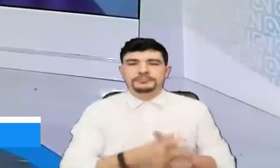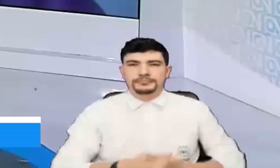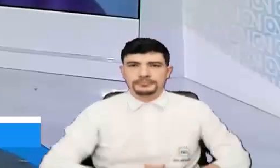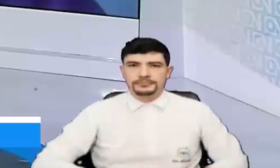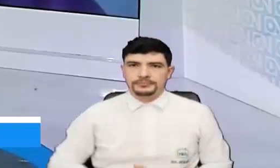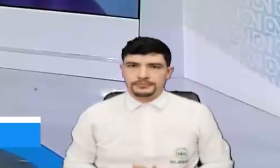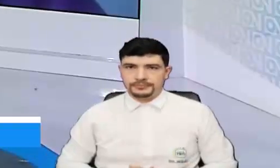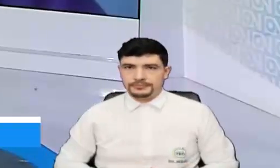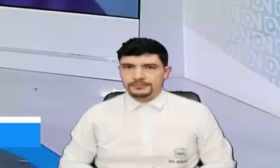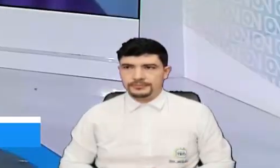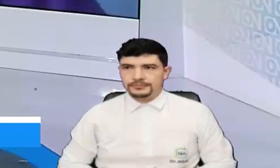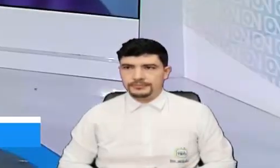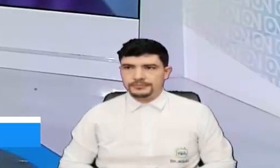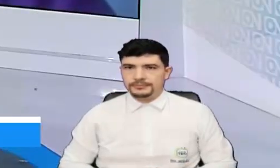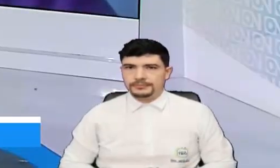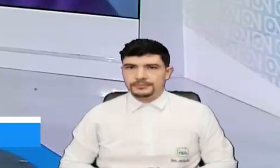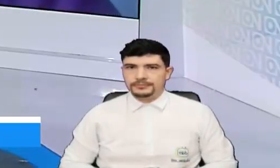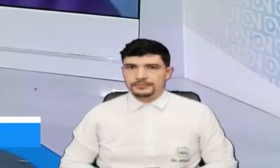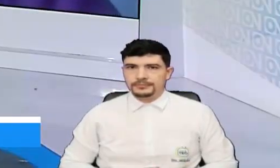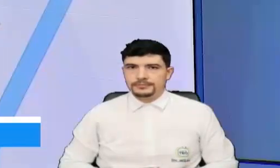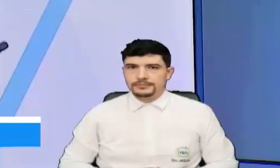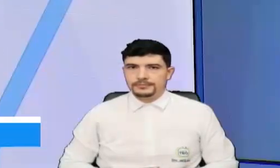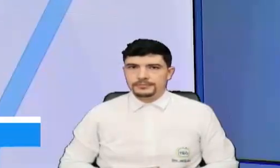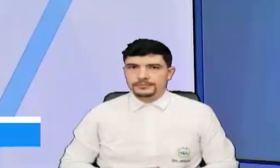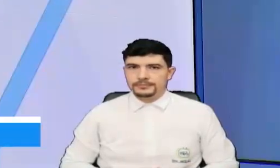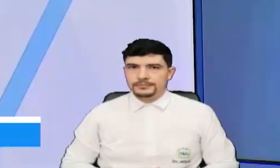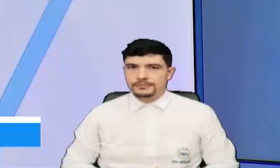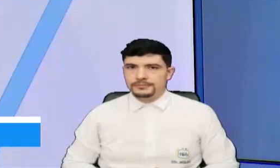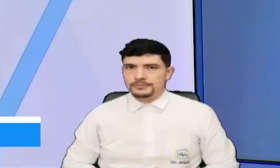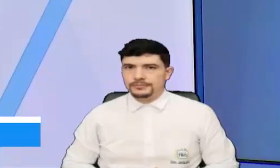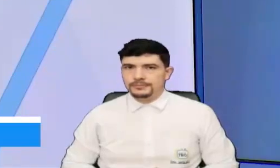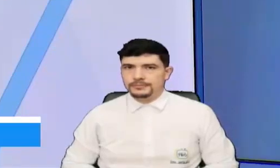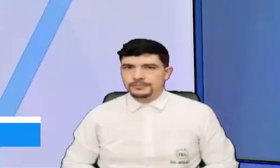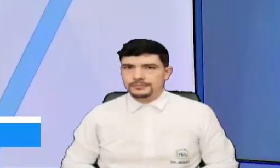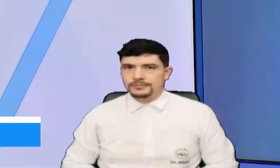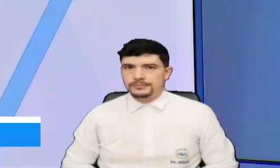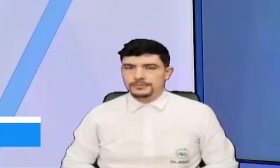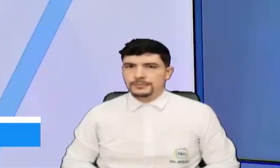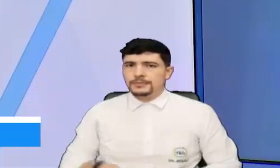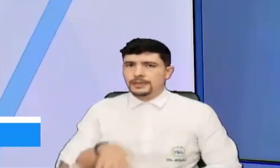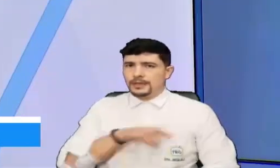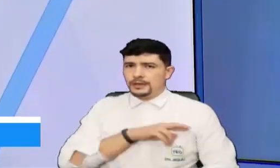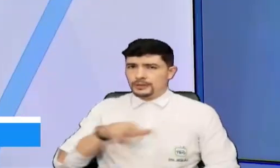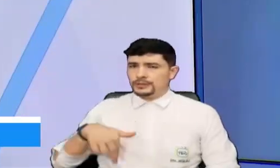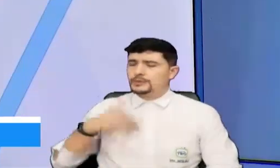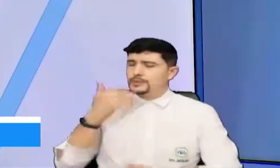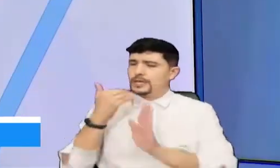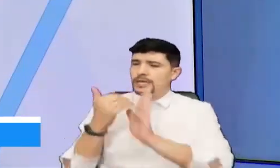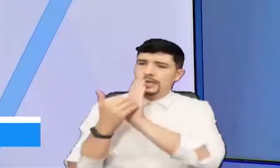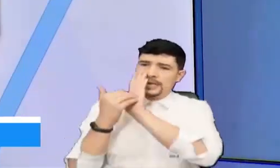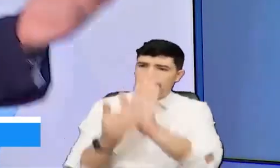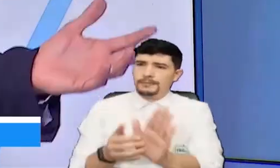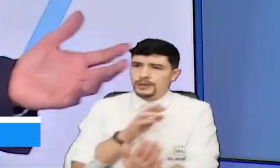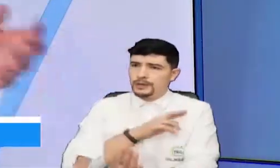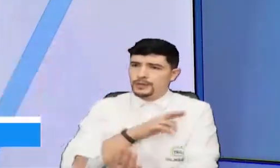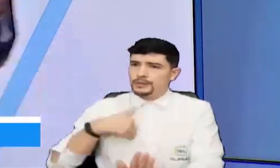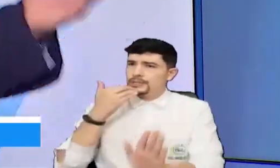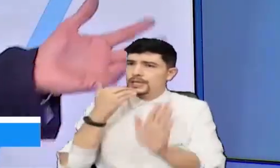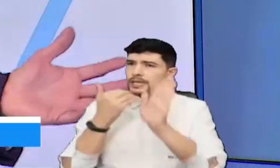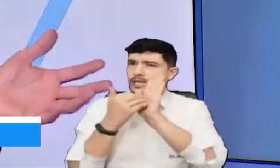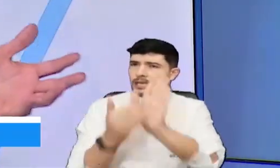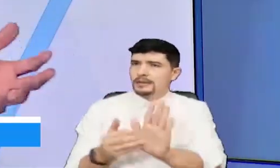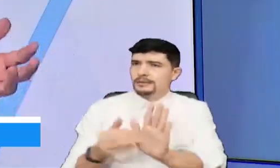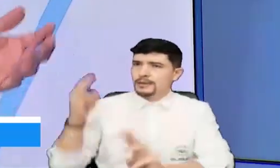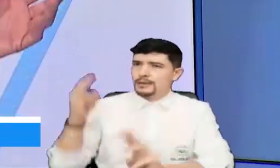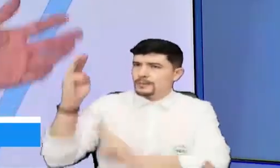de que sus directores somos ejemplo a nivel mundial, porque lo hemos visto, y además nos han escrito a través de otros